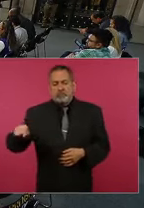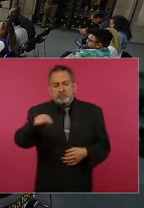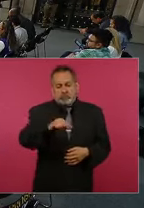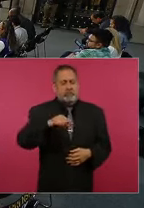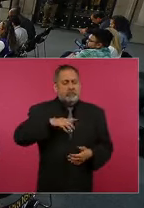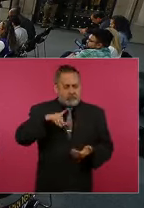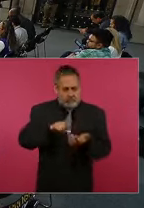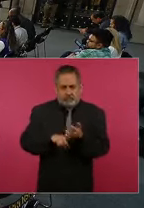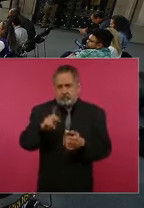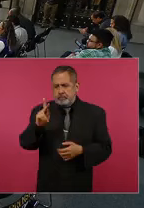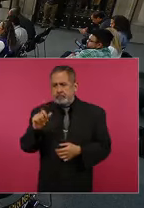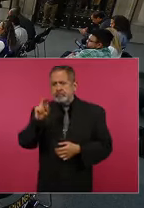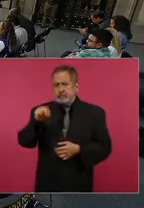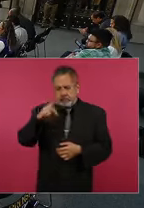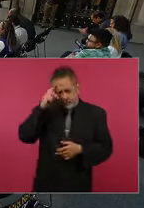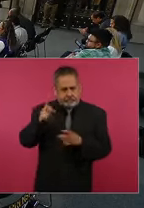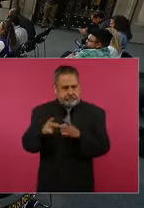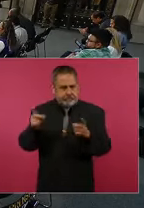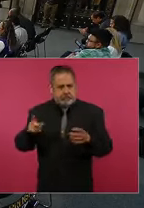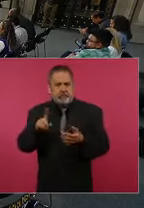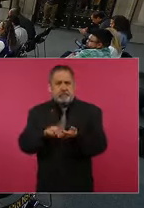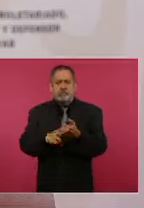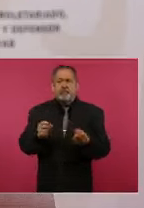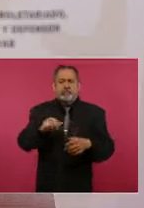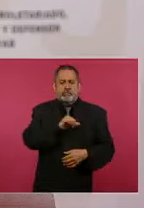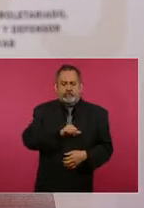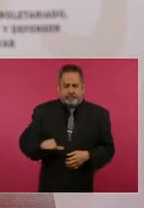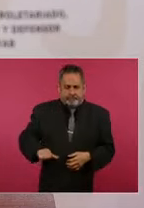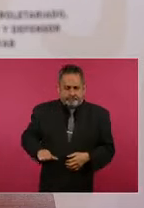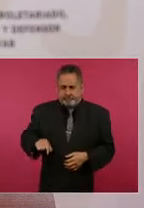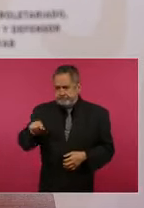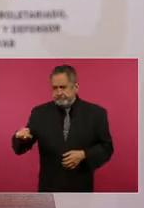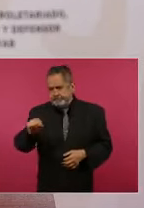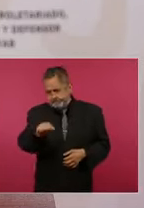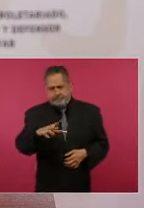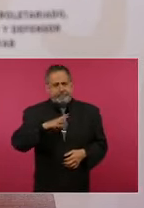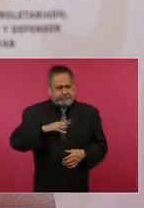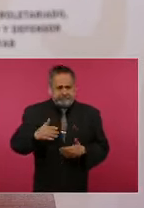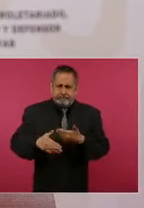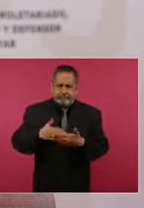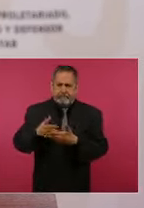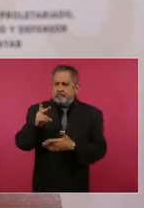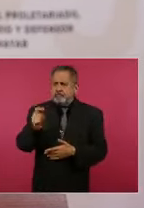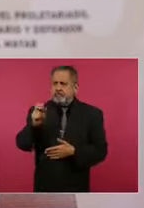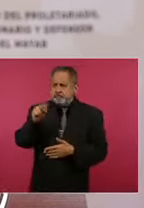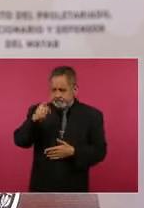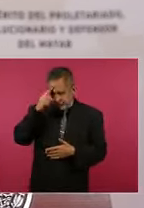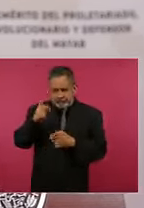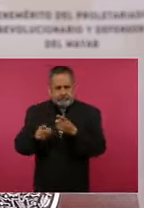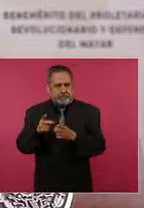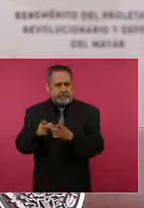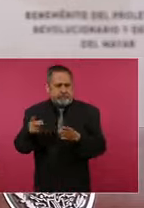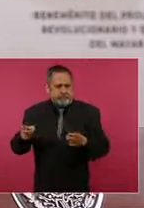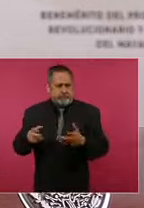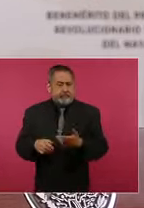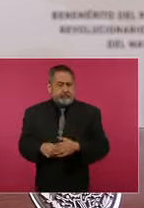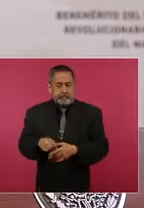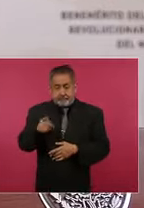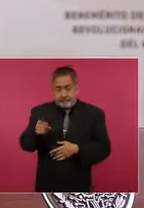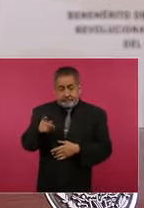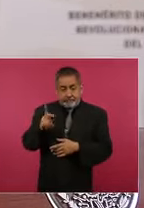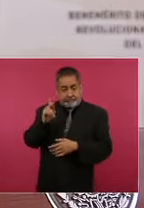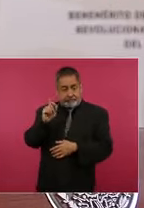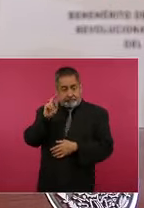desarrollo o alcaldías. y luego es que esos planes se